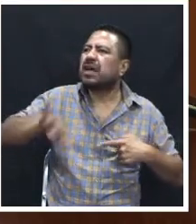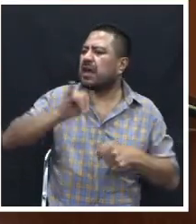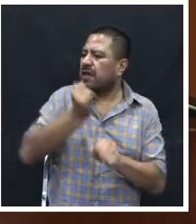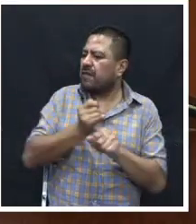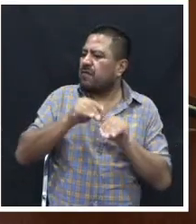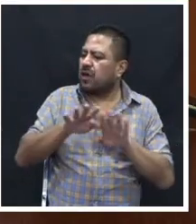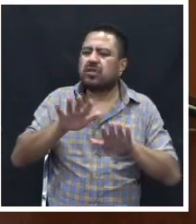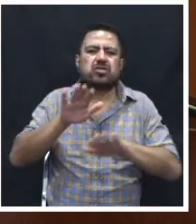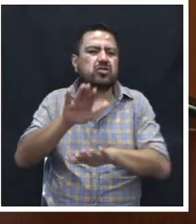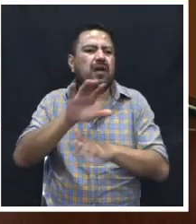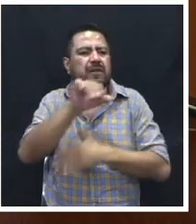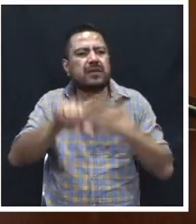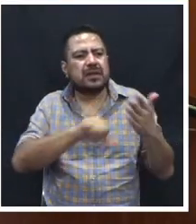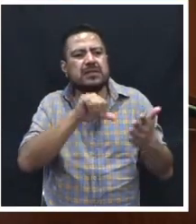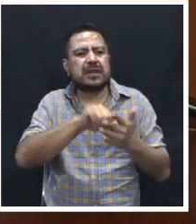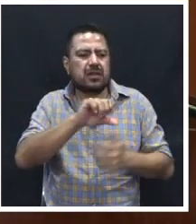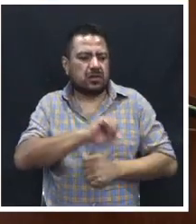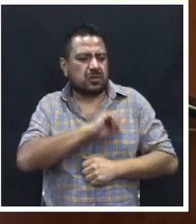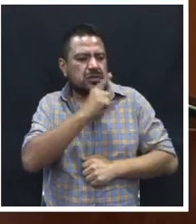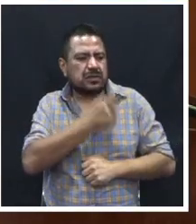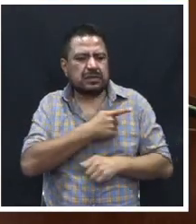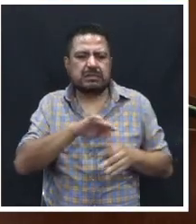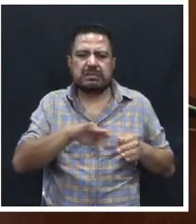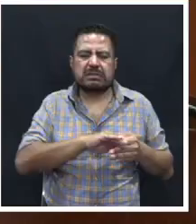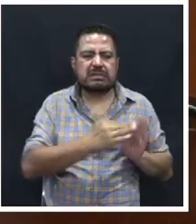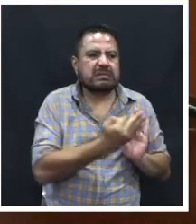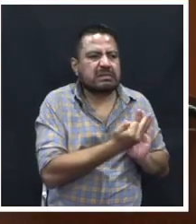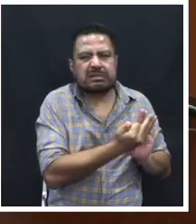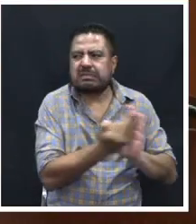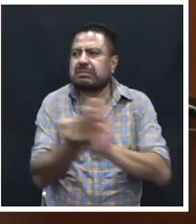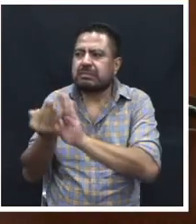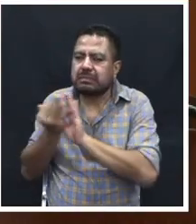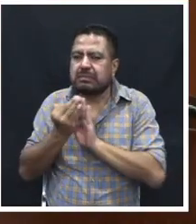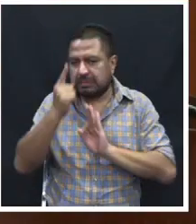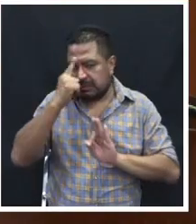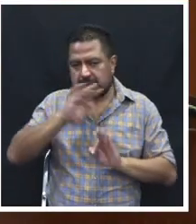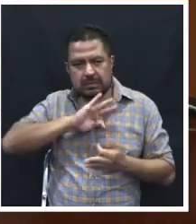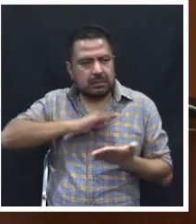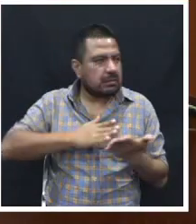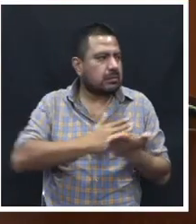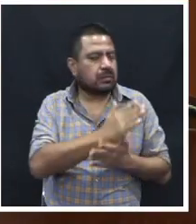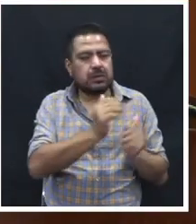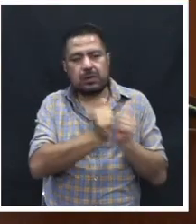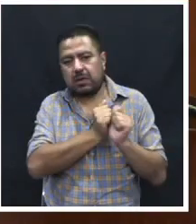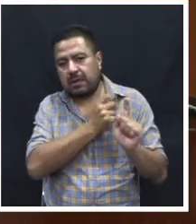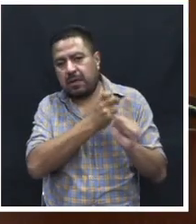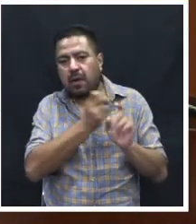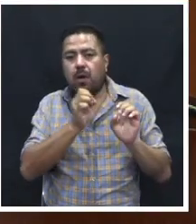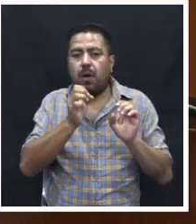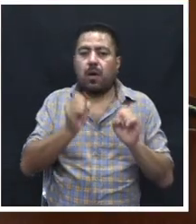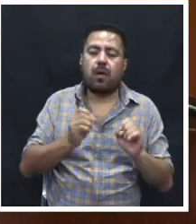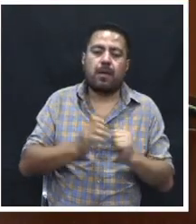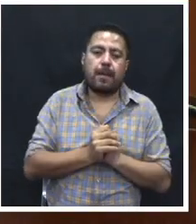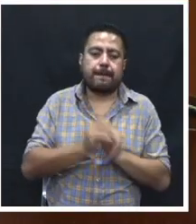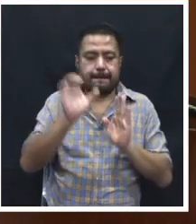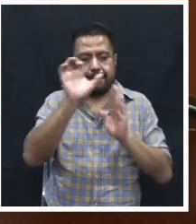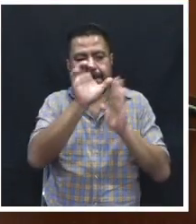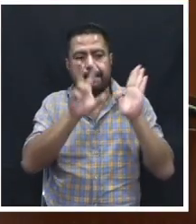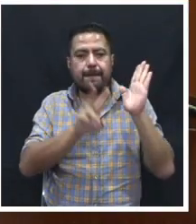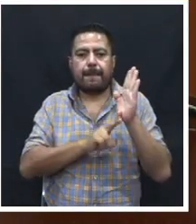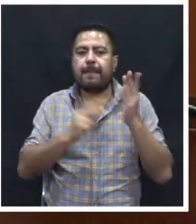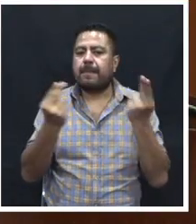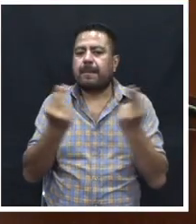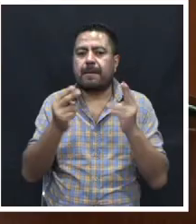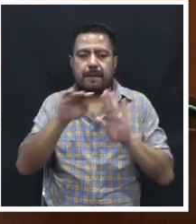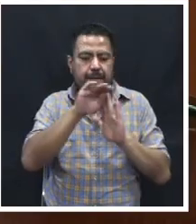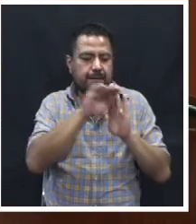sobre los centros de salud cercanos para acudir a ellos, o bien en la convocatoria y requisitos de